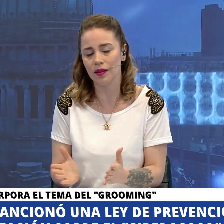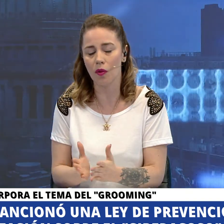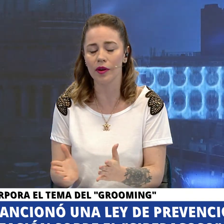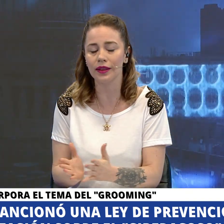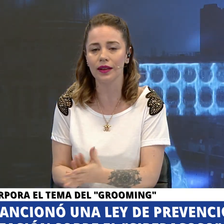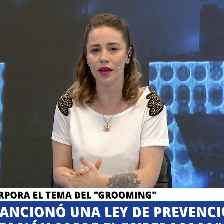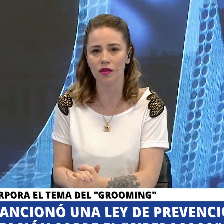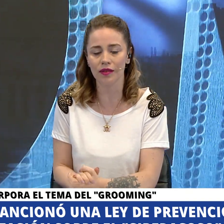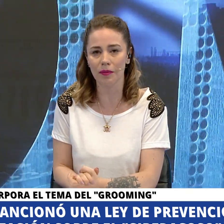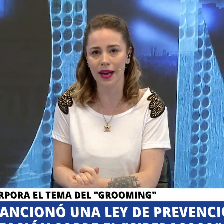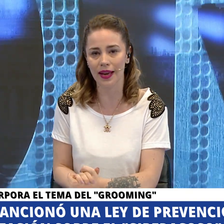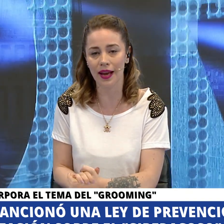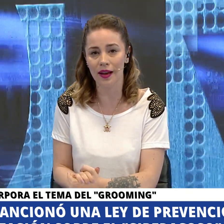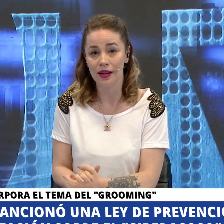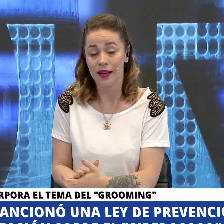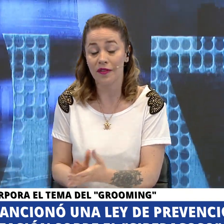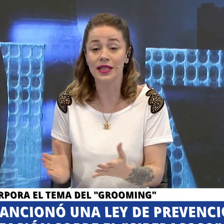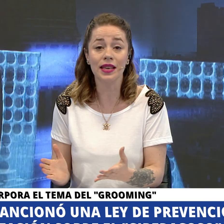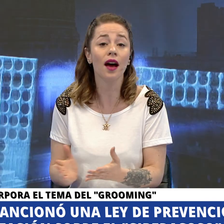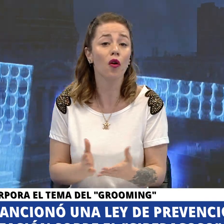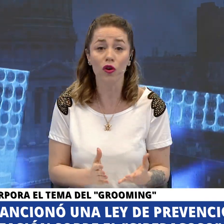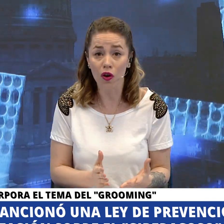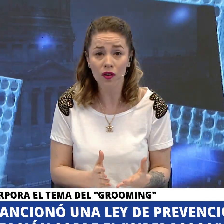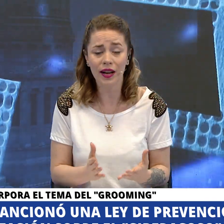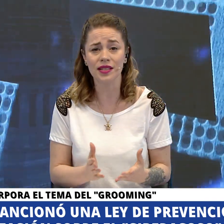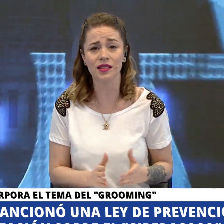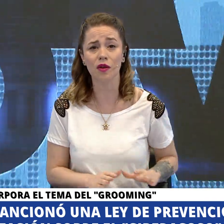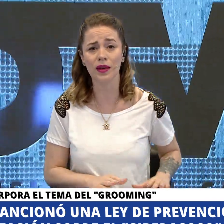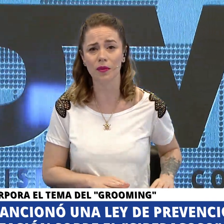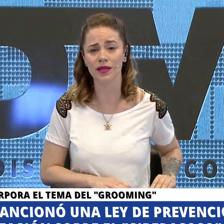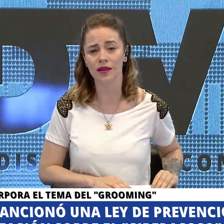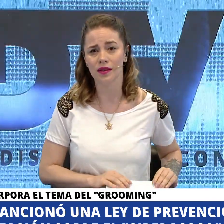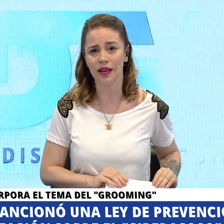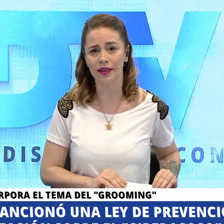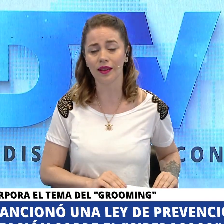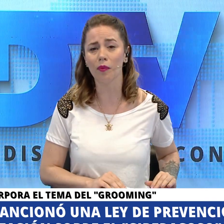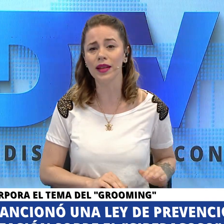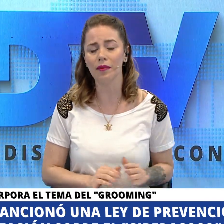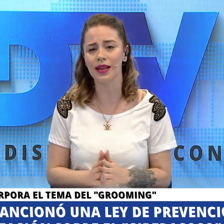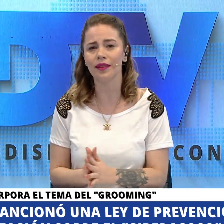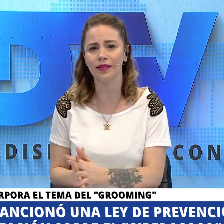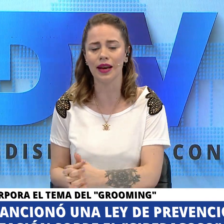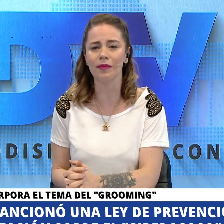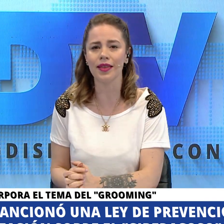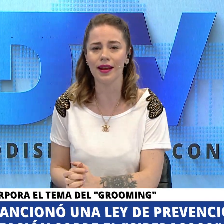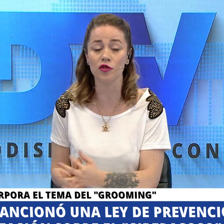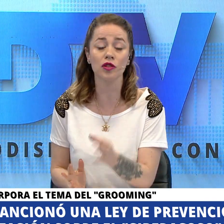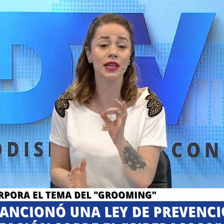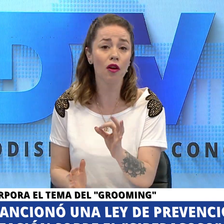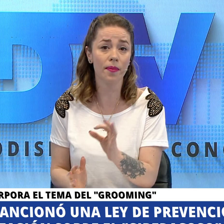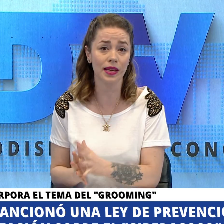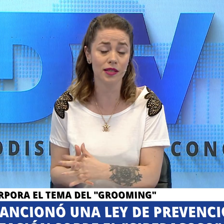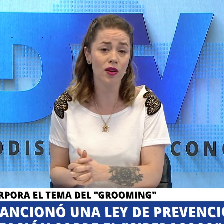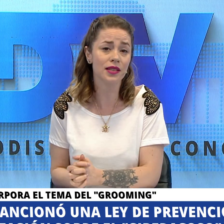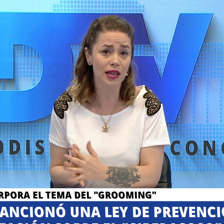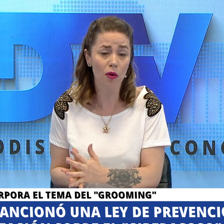terminado, como en el triste caso de Micaela, fallecida o no, hayan sido víctimas de esta vulnerabilidad terrible de derechos.